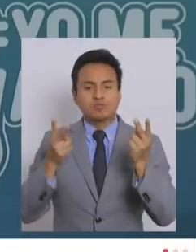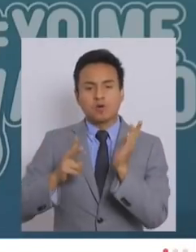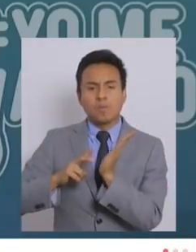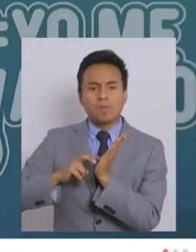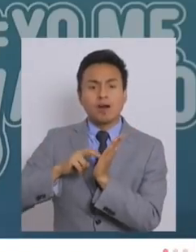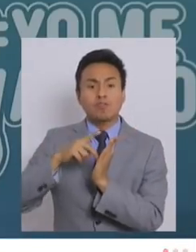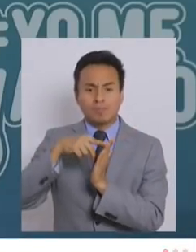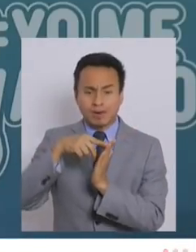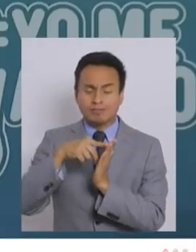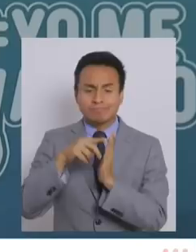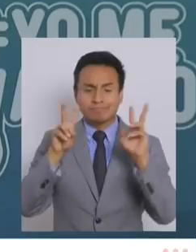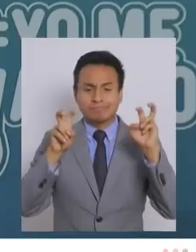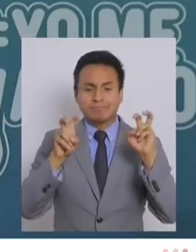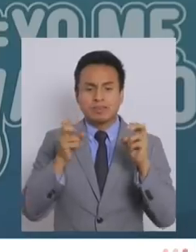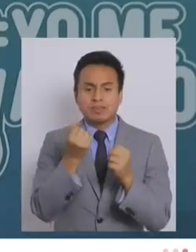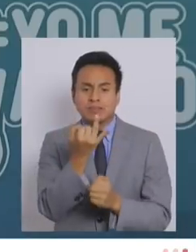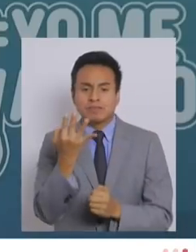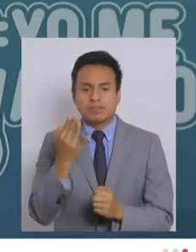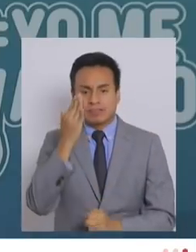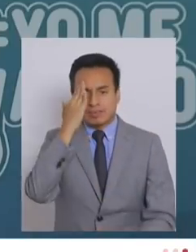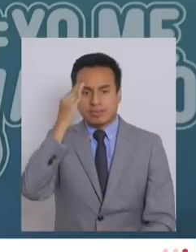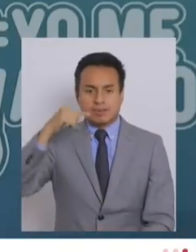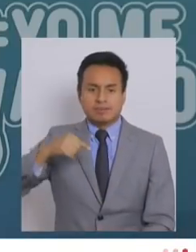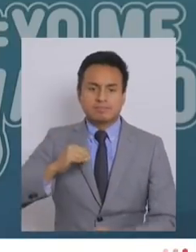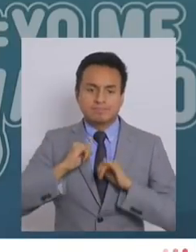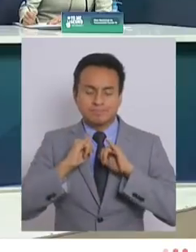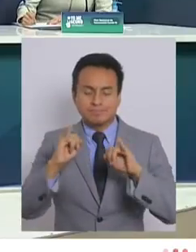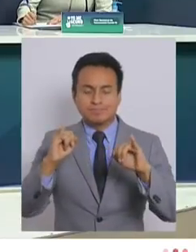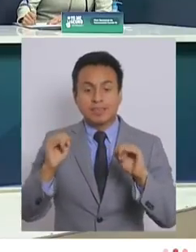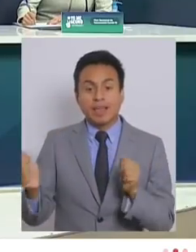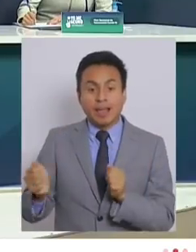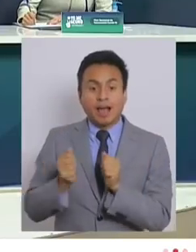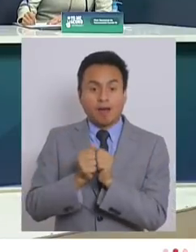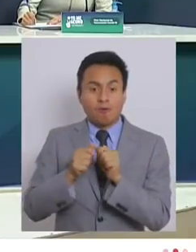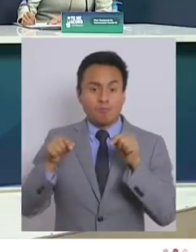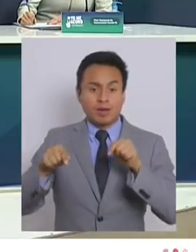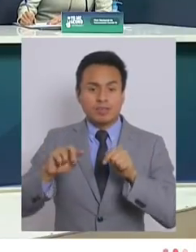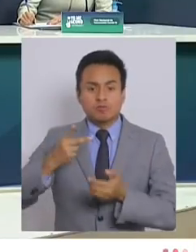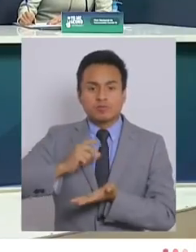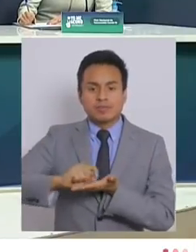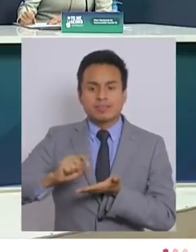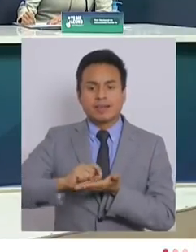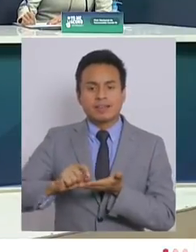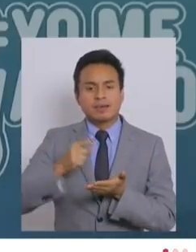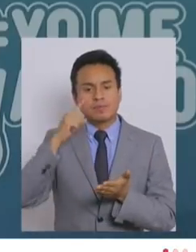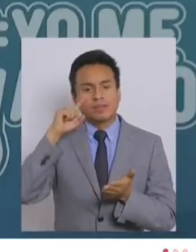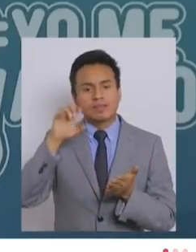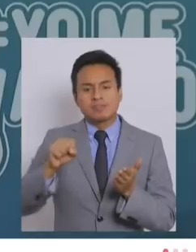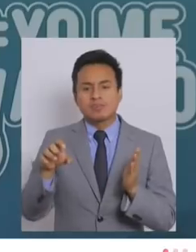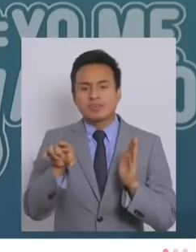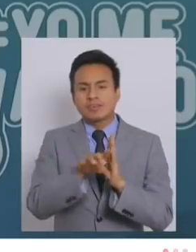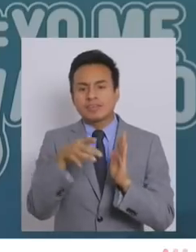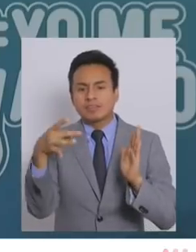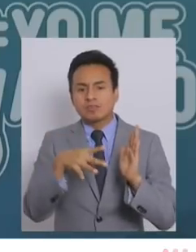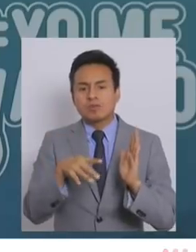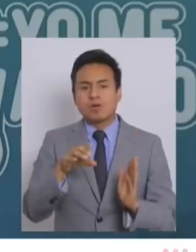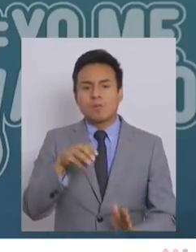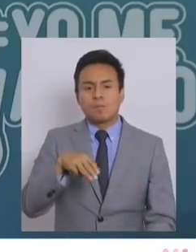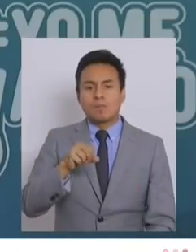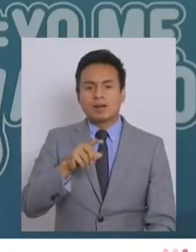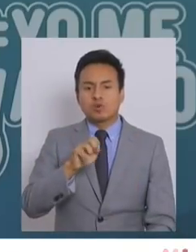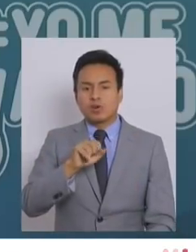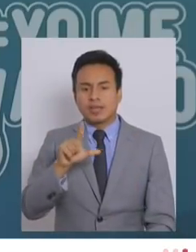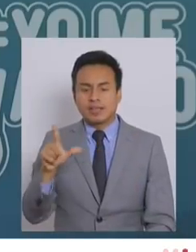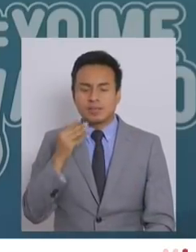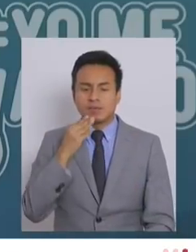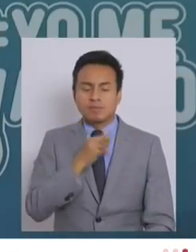paso y las cifras del día nos acompaña la subsecretaria de prevención del delito cat y martorell y nos